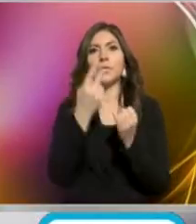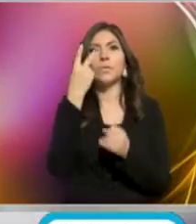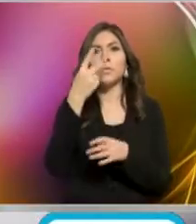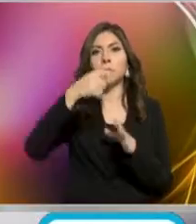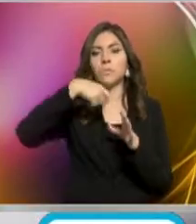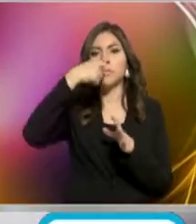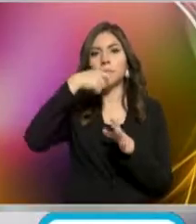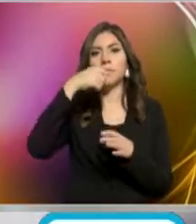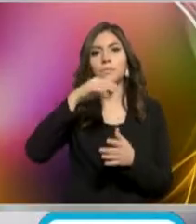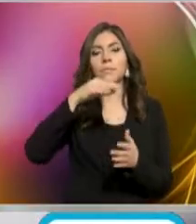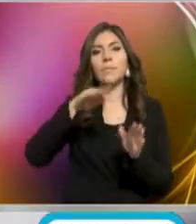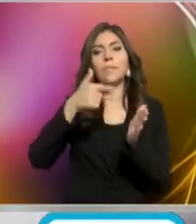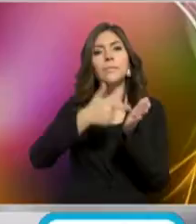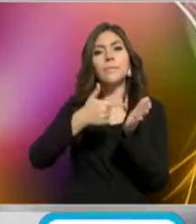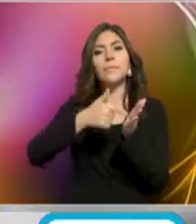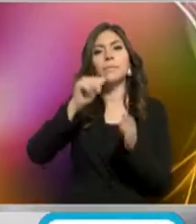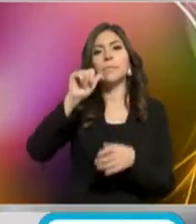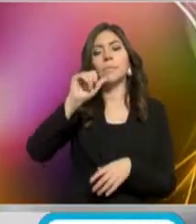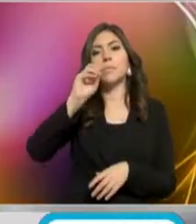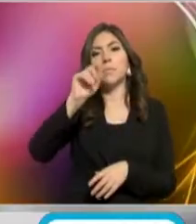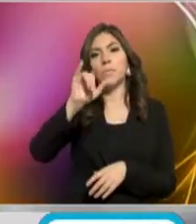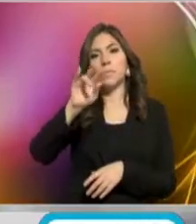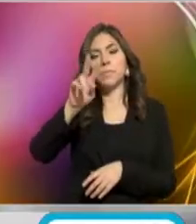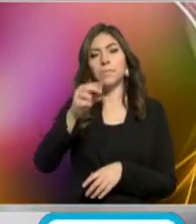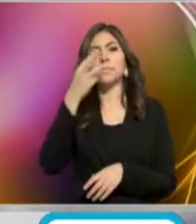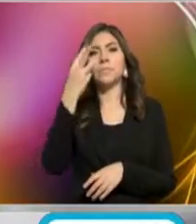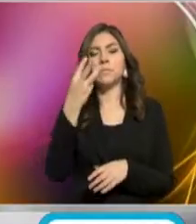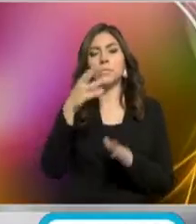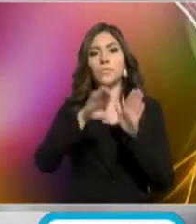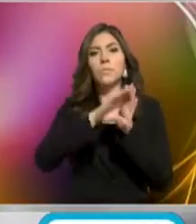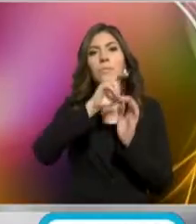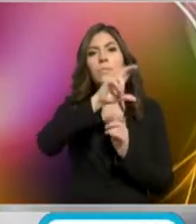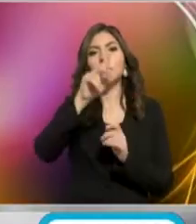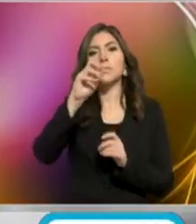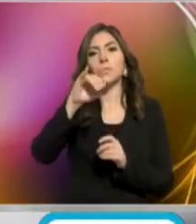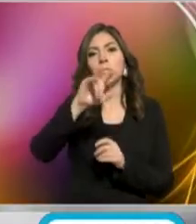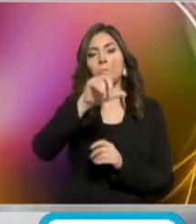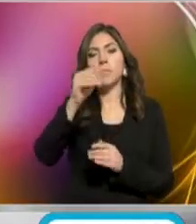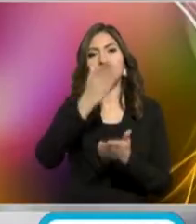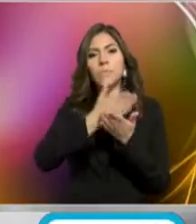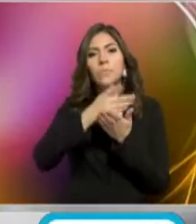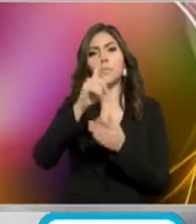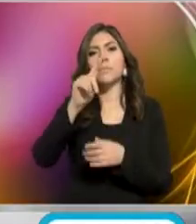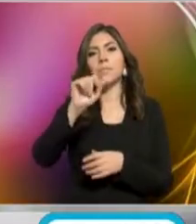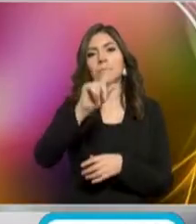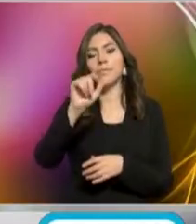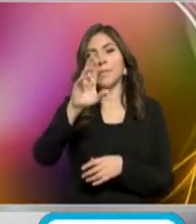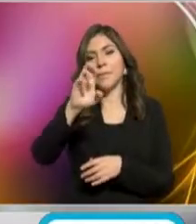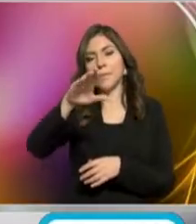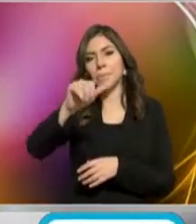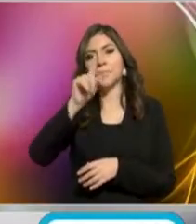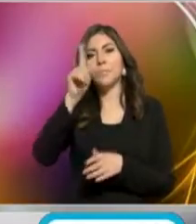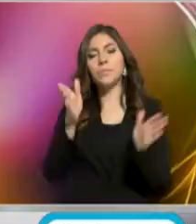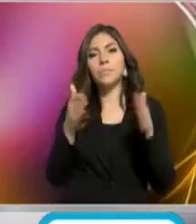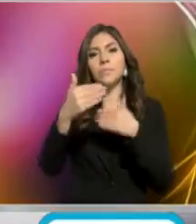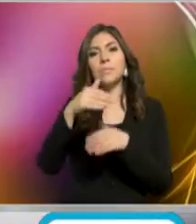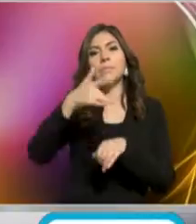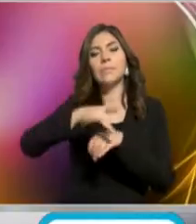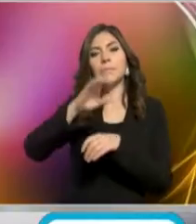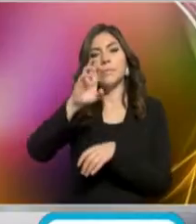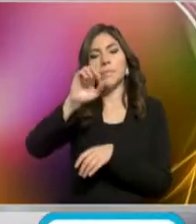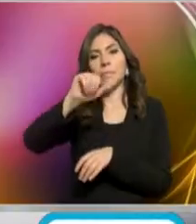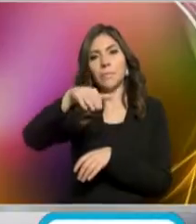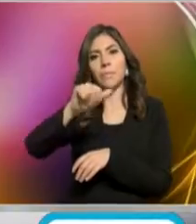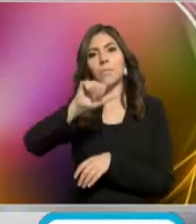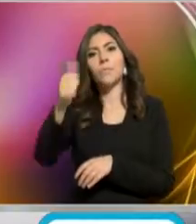cucharadas de aceite de oliva, 3/4 de taza de tomillo finamente picado, 1 taza de crema, un paquete de queso crema, 1/3 de taza de